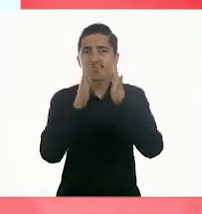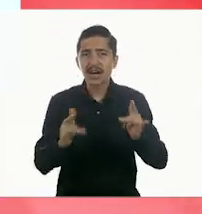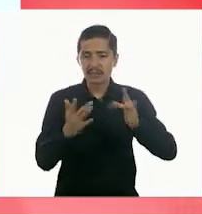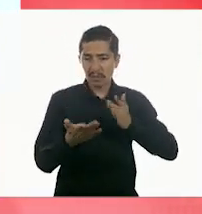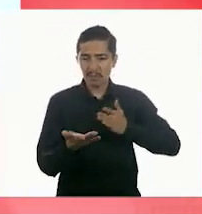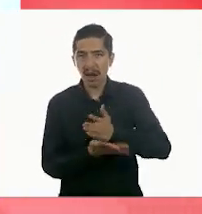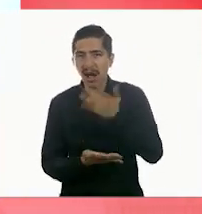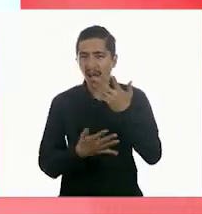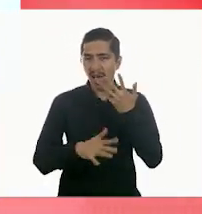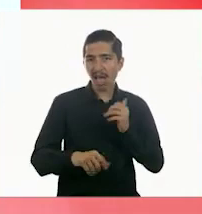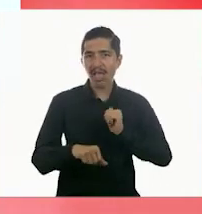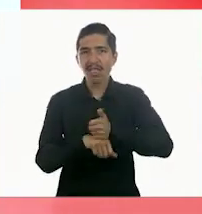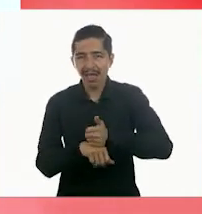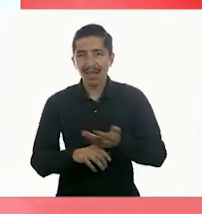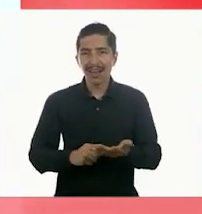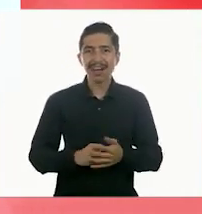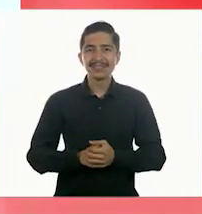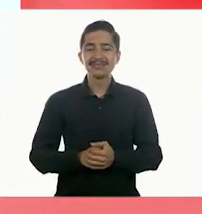Francia.